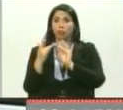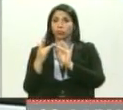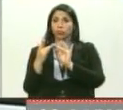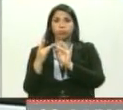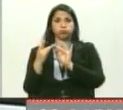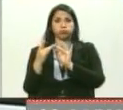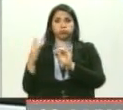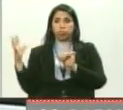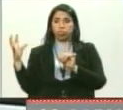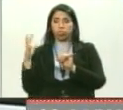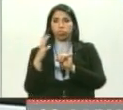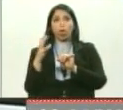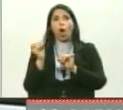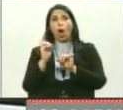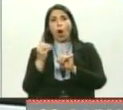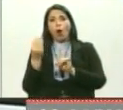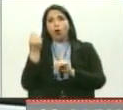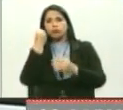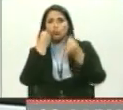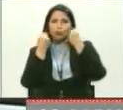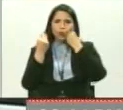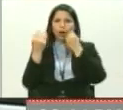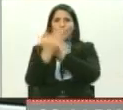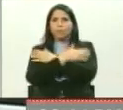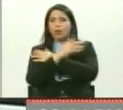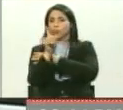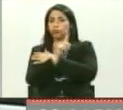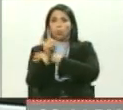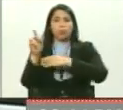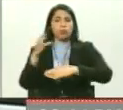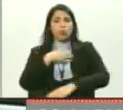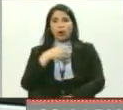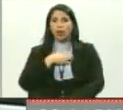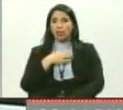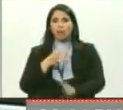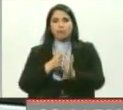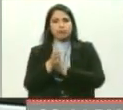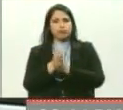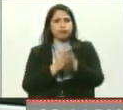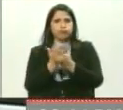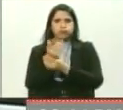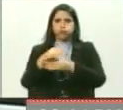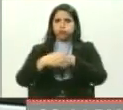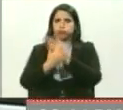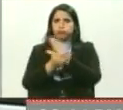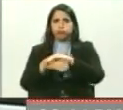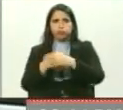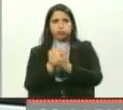físico con las manos, con besos, con abrazos, lavarnos las manos con agua y jabón.